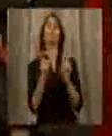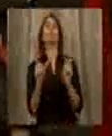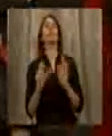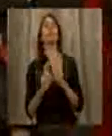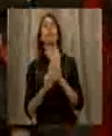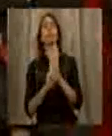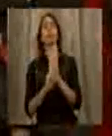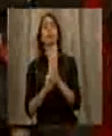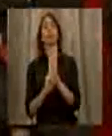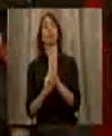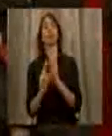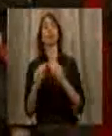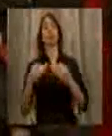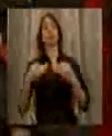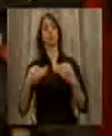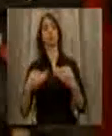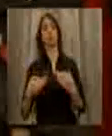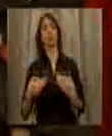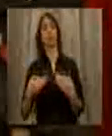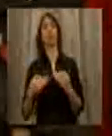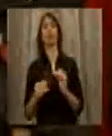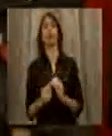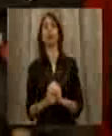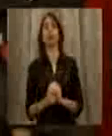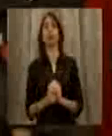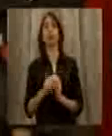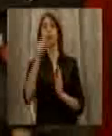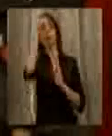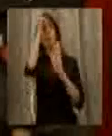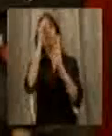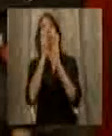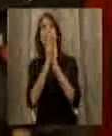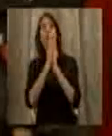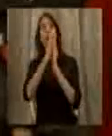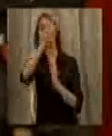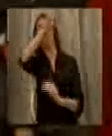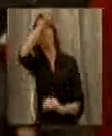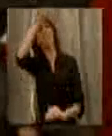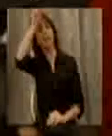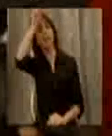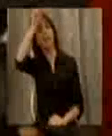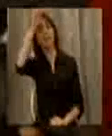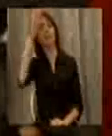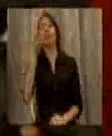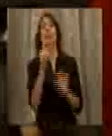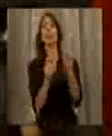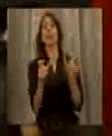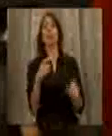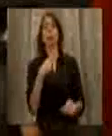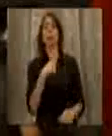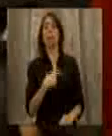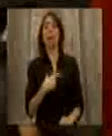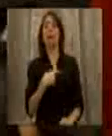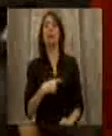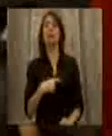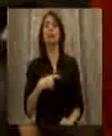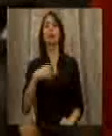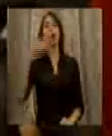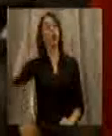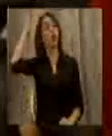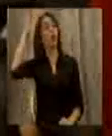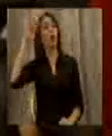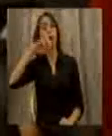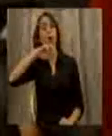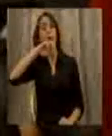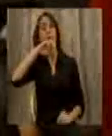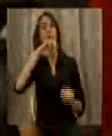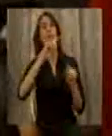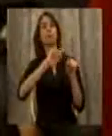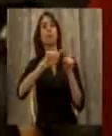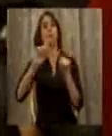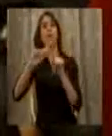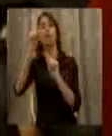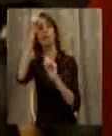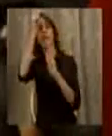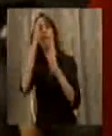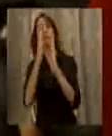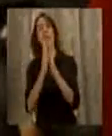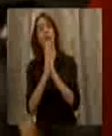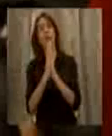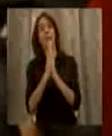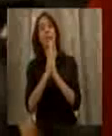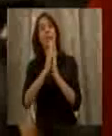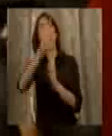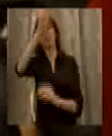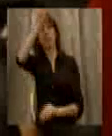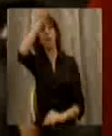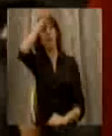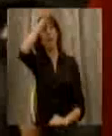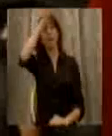representante protocolar de las iglesias evangélicas, pastores, obispos de las iglesias evangélicas,